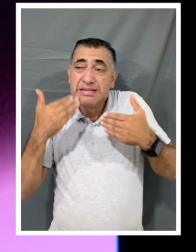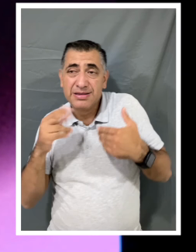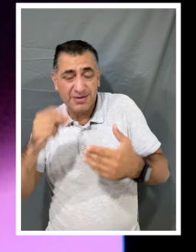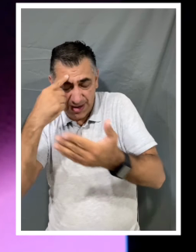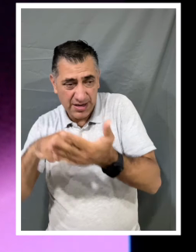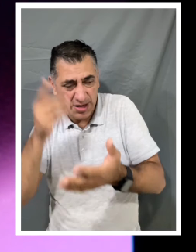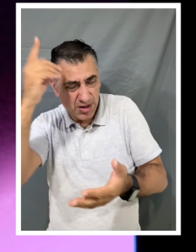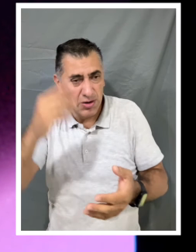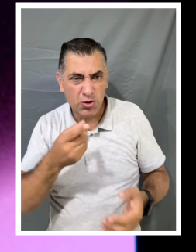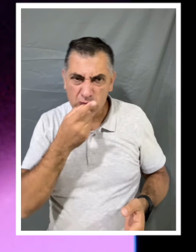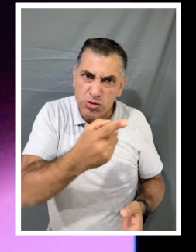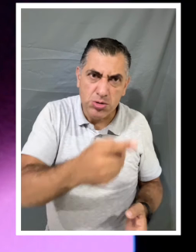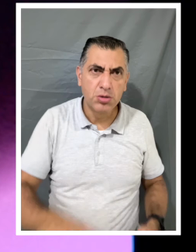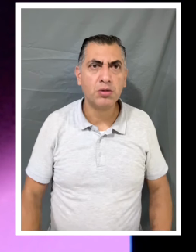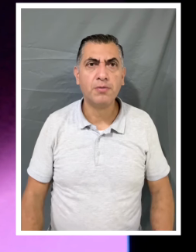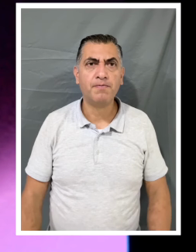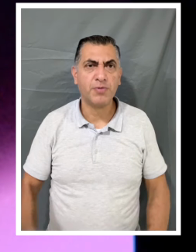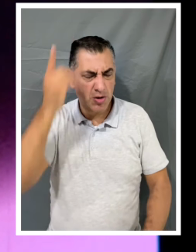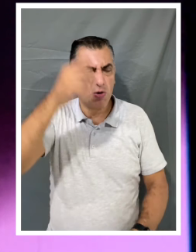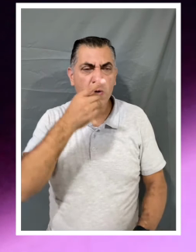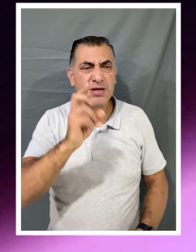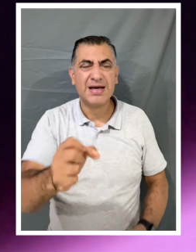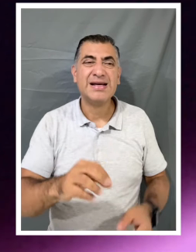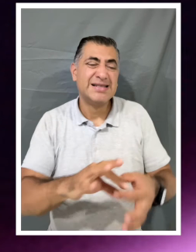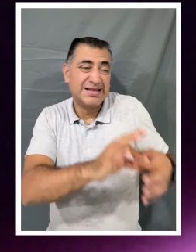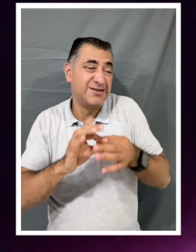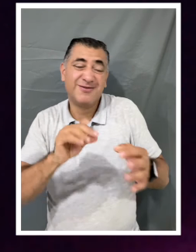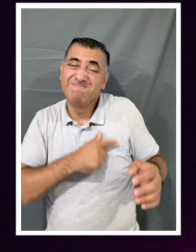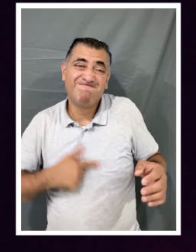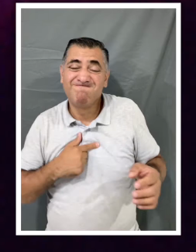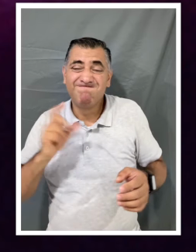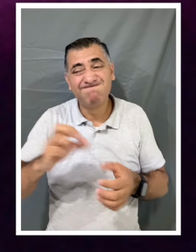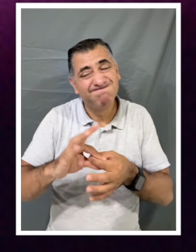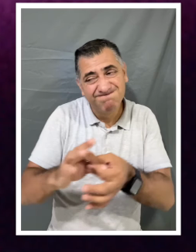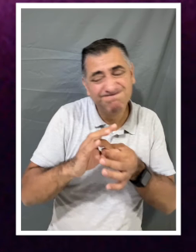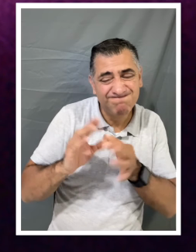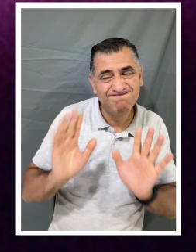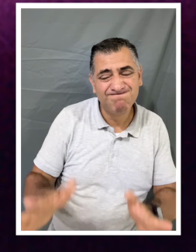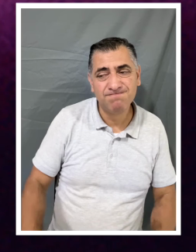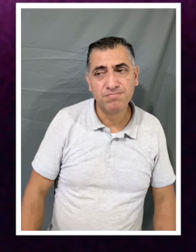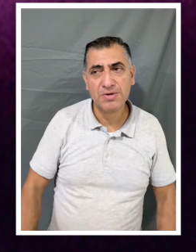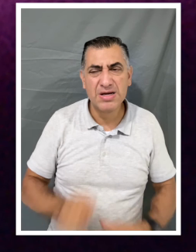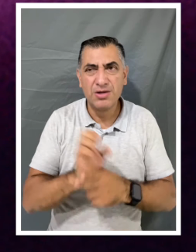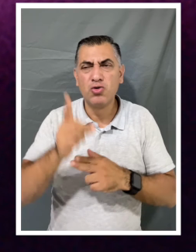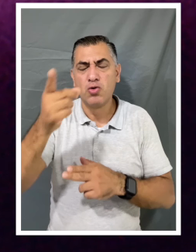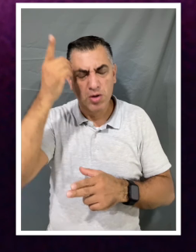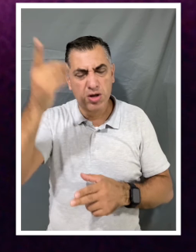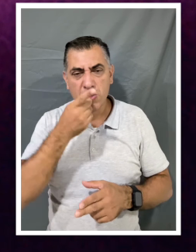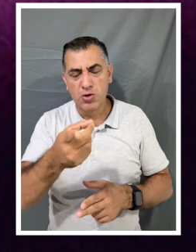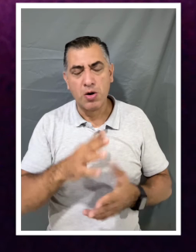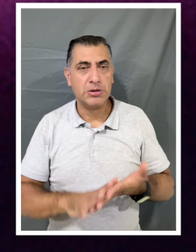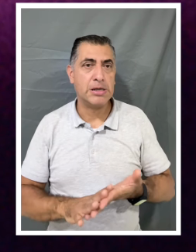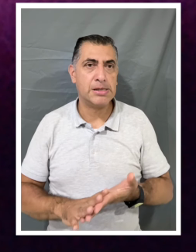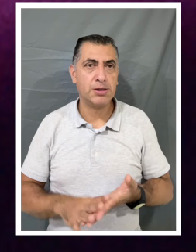No creías que Dios te iba a contestar Dios te dice esa relación no no me gusta esa relación y tú dices No es que si yo